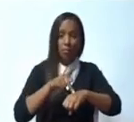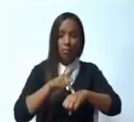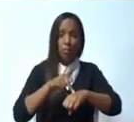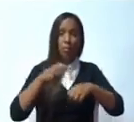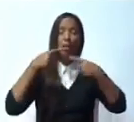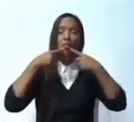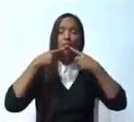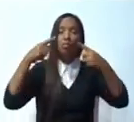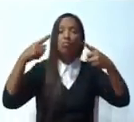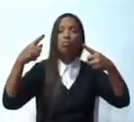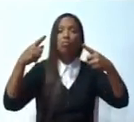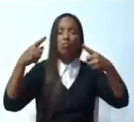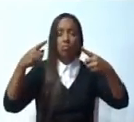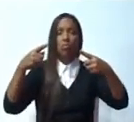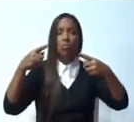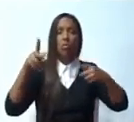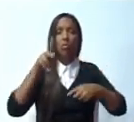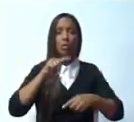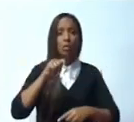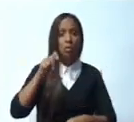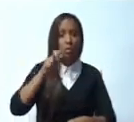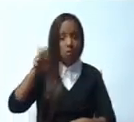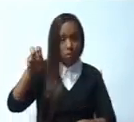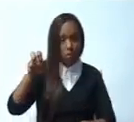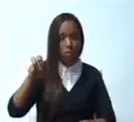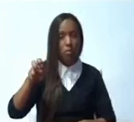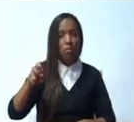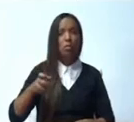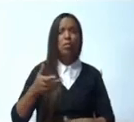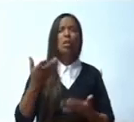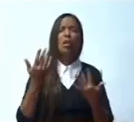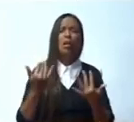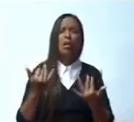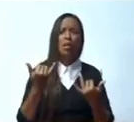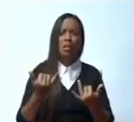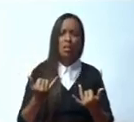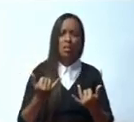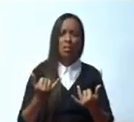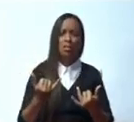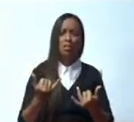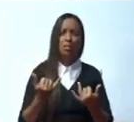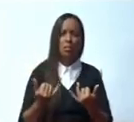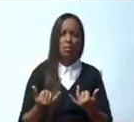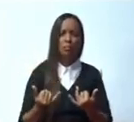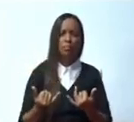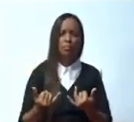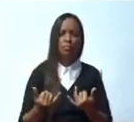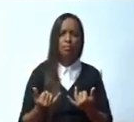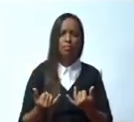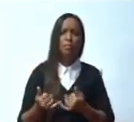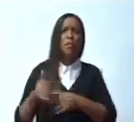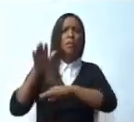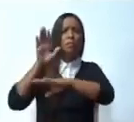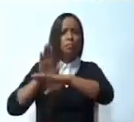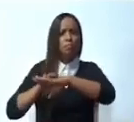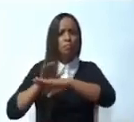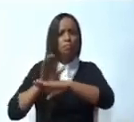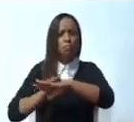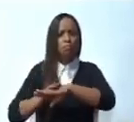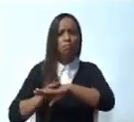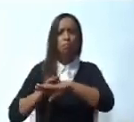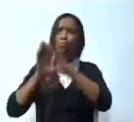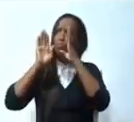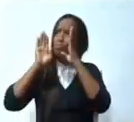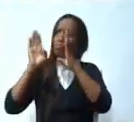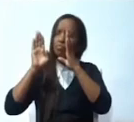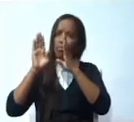Altagracia, hacemos un llamado al gobierno central, al Ministerio de Obras Públicas de la